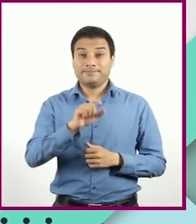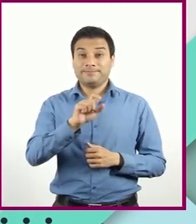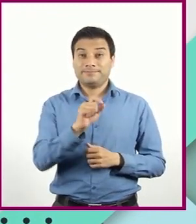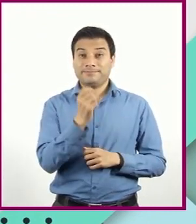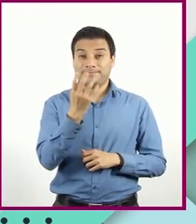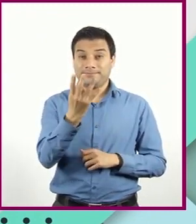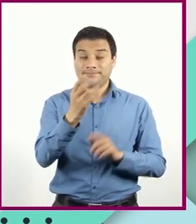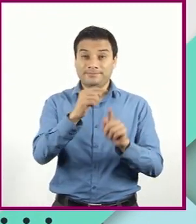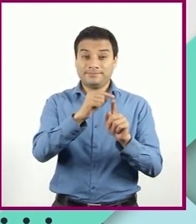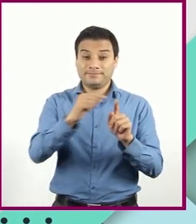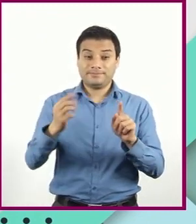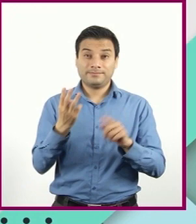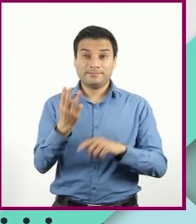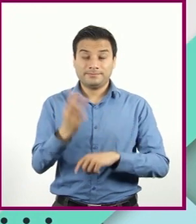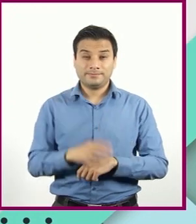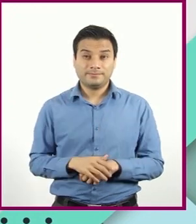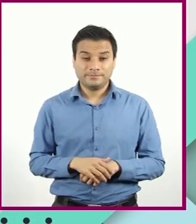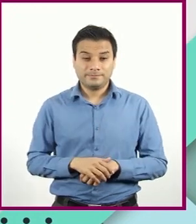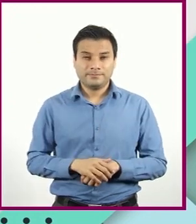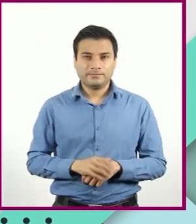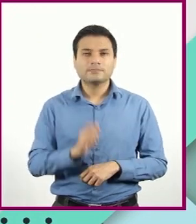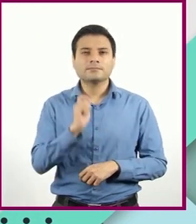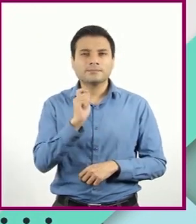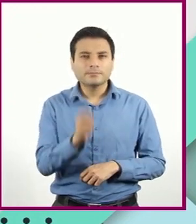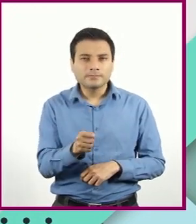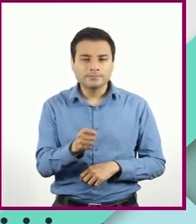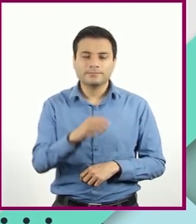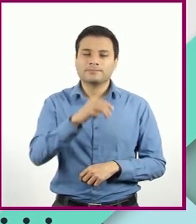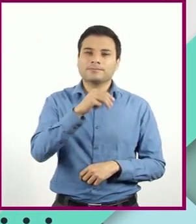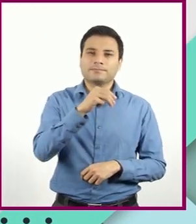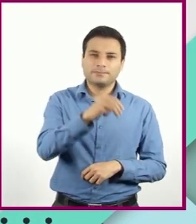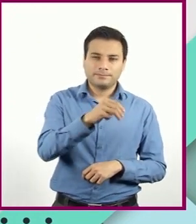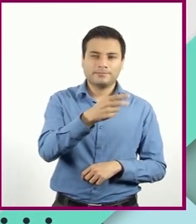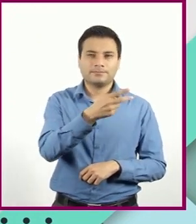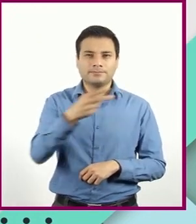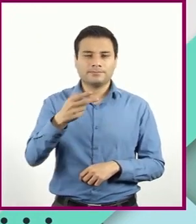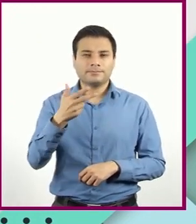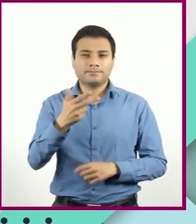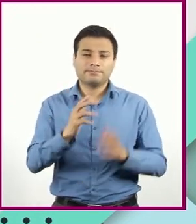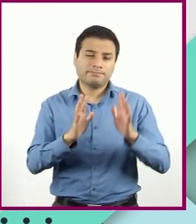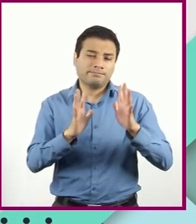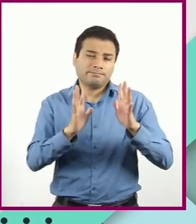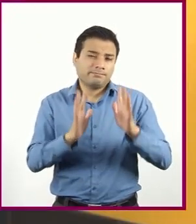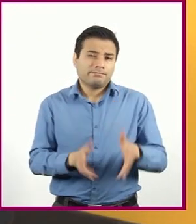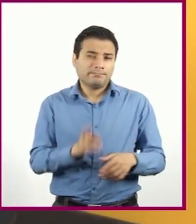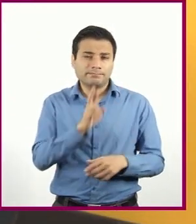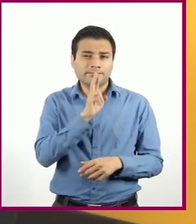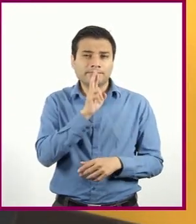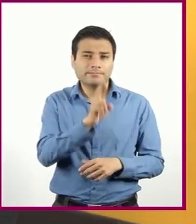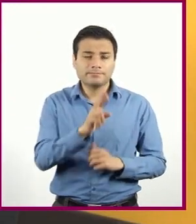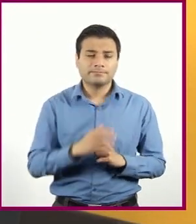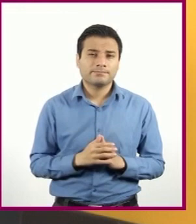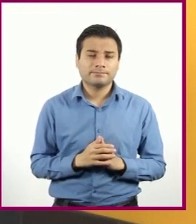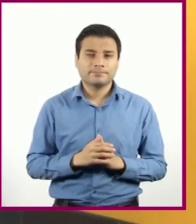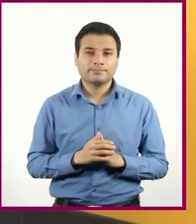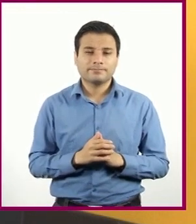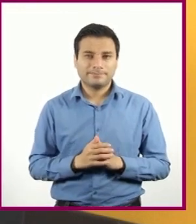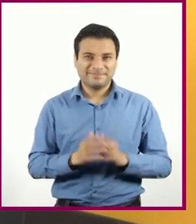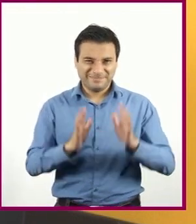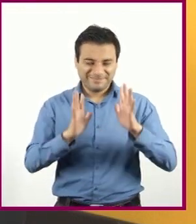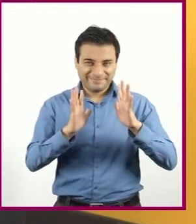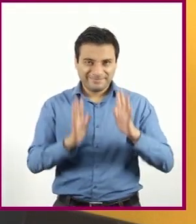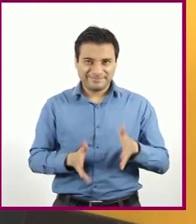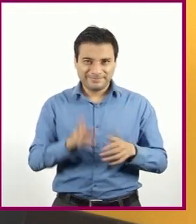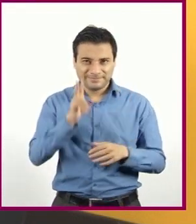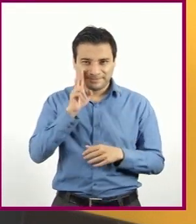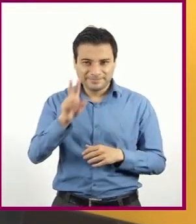24. Tenemos como resultado m igual a 8. Hemos resuelto la ecuación. Como han podido observar,